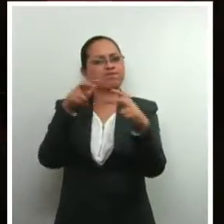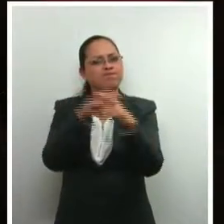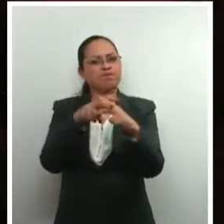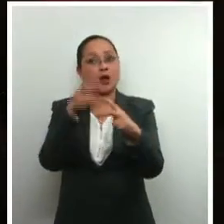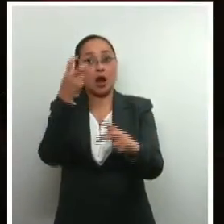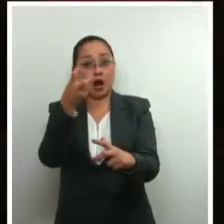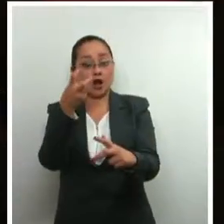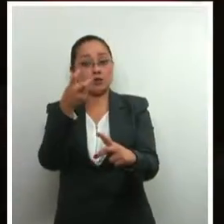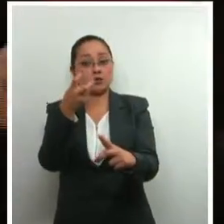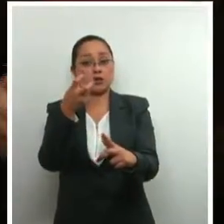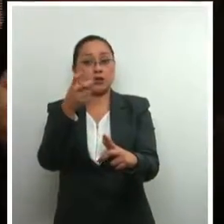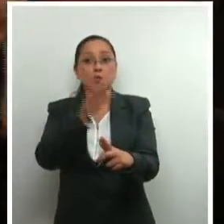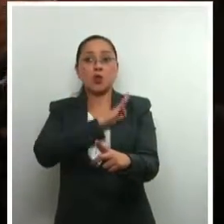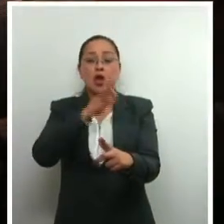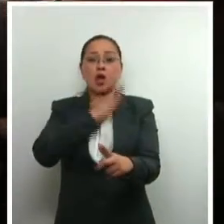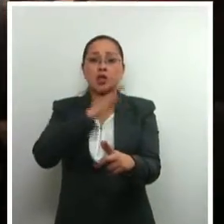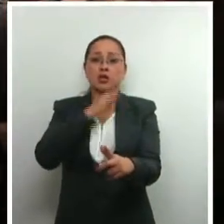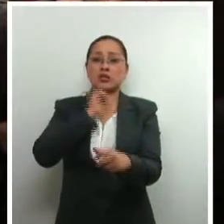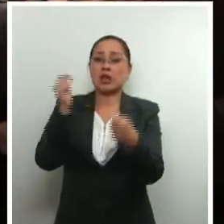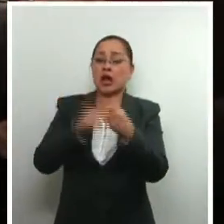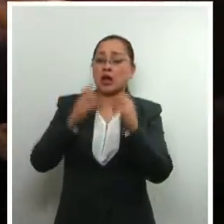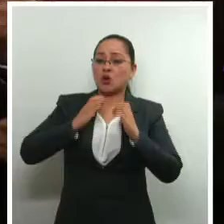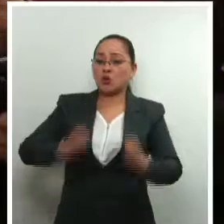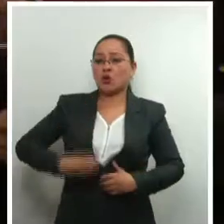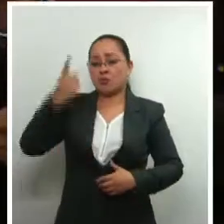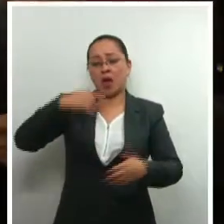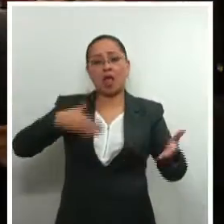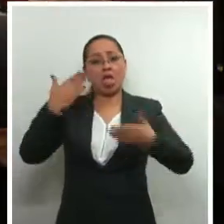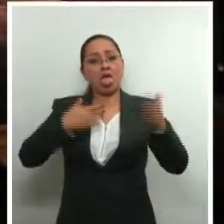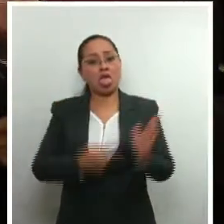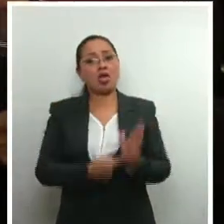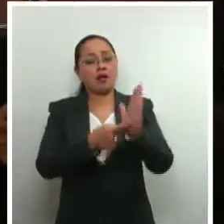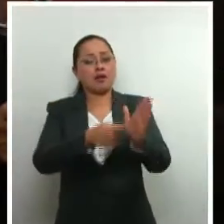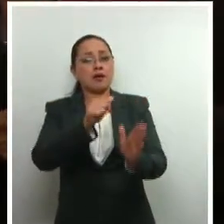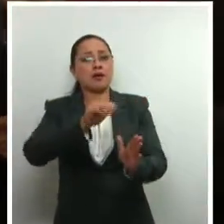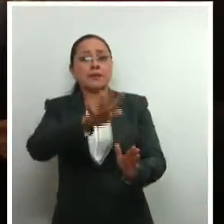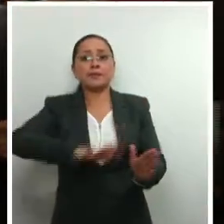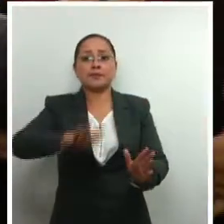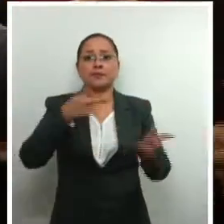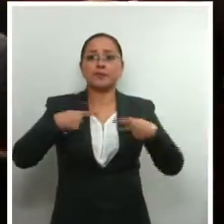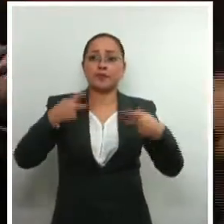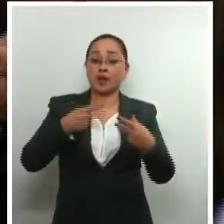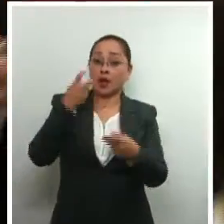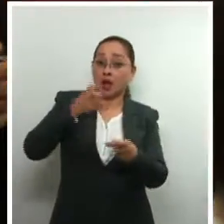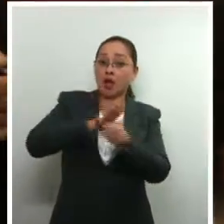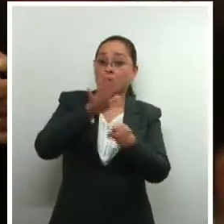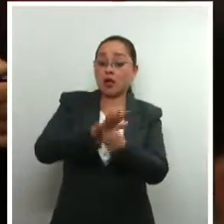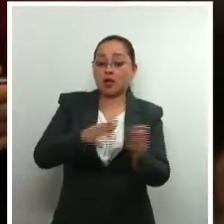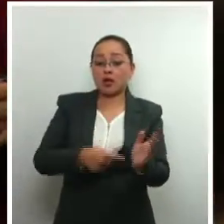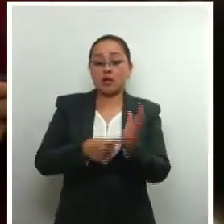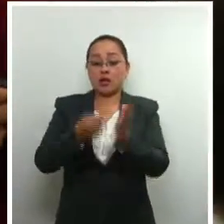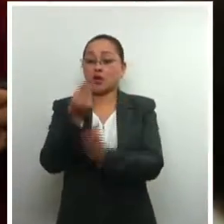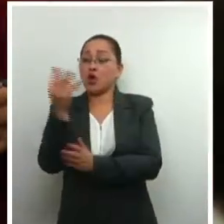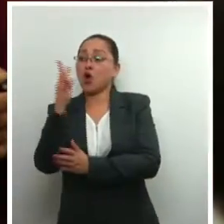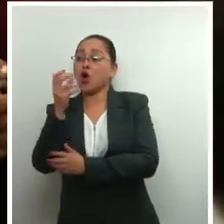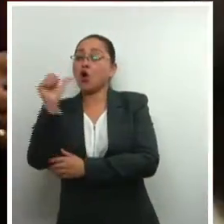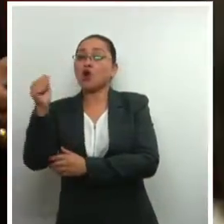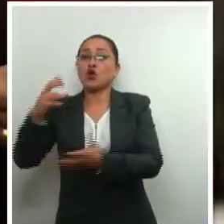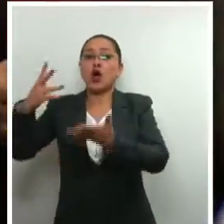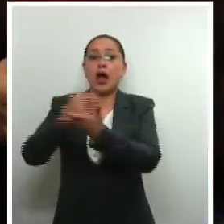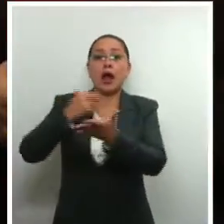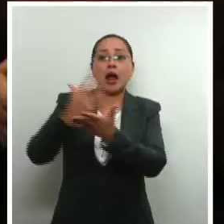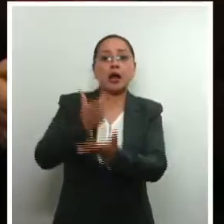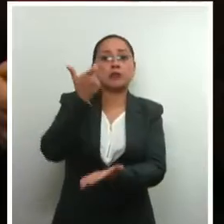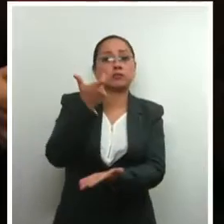donde pueden lastimarse para divertir a algunos y para que otros ganen